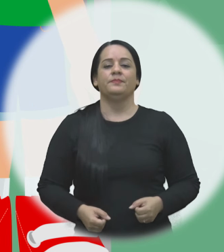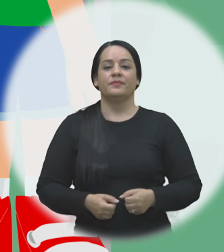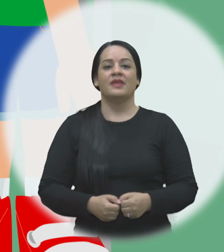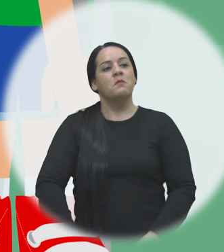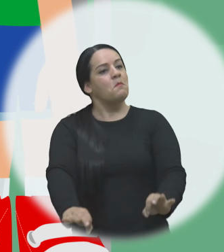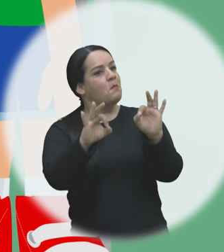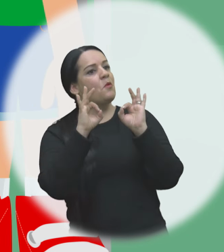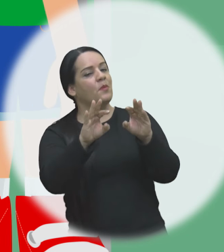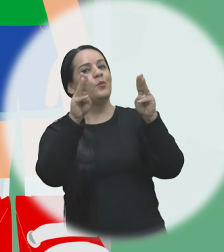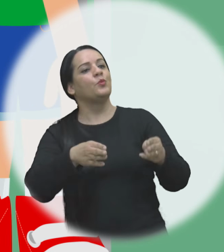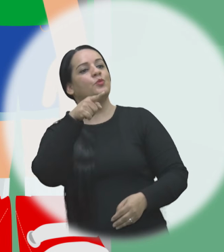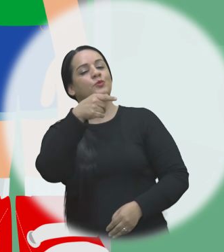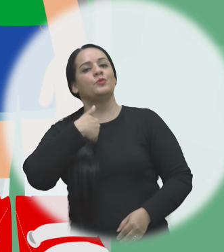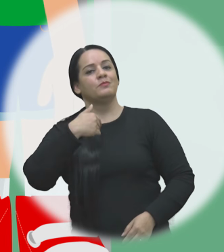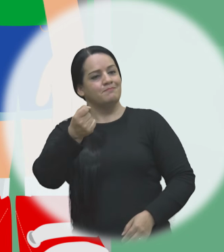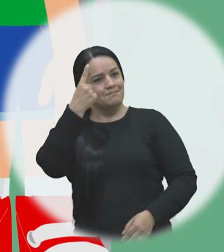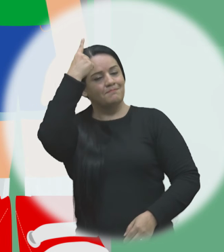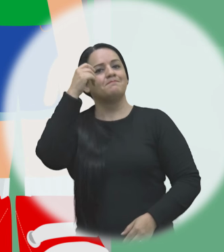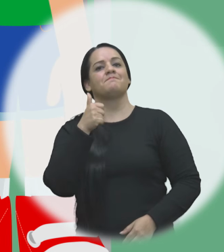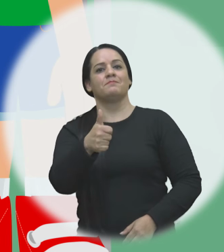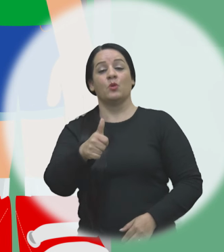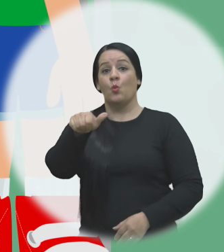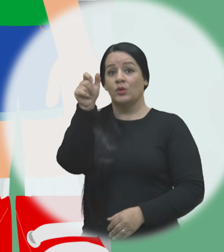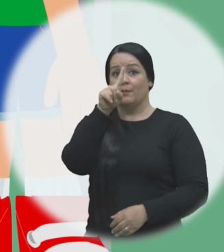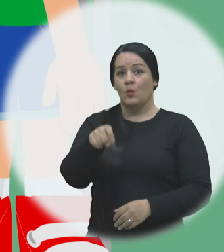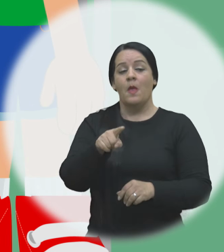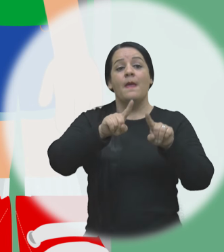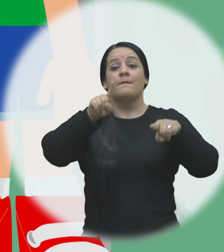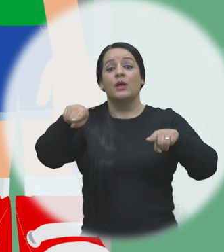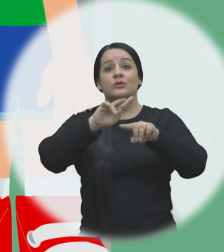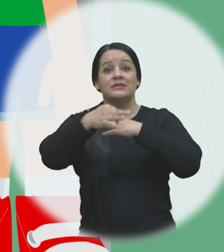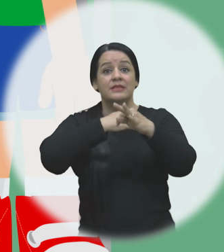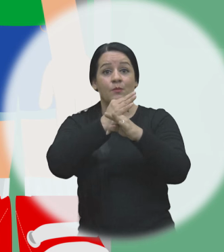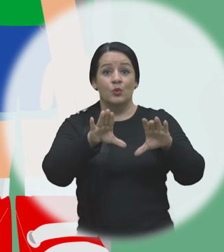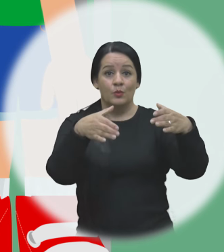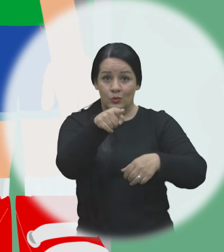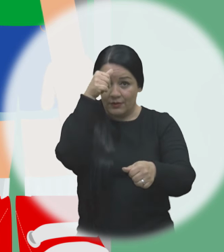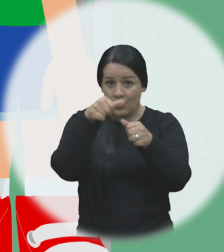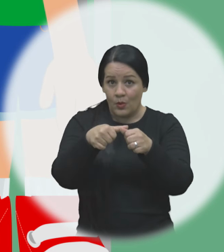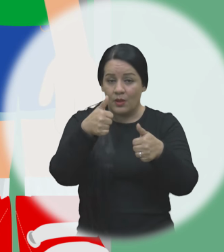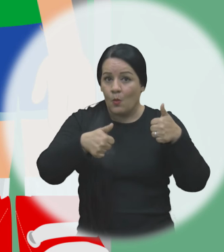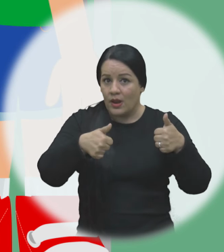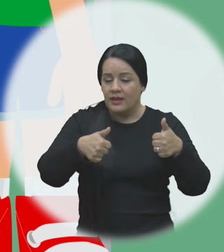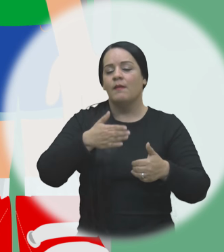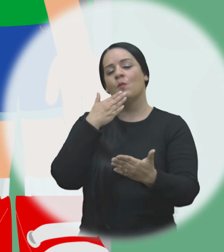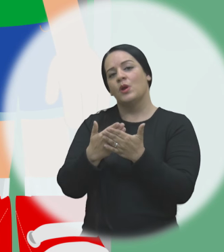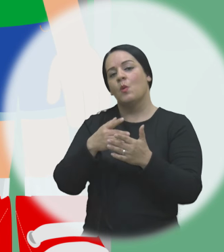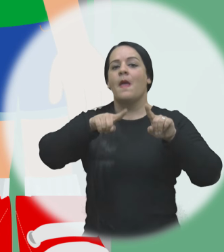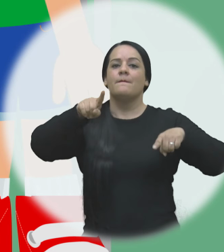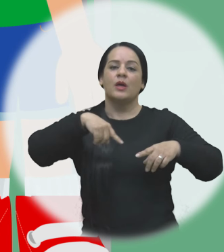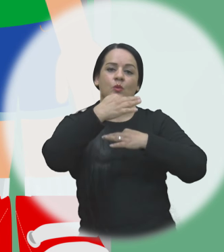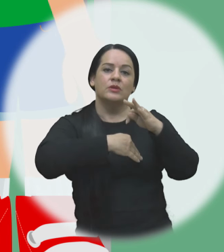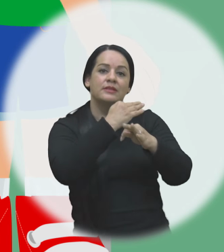bien, Museíto. Lo entendiste todo súper bien. Otra pregunta. Hay varios tipos de comisiones. ¿Recuerdas cuáles son? Bueno,